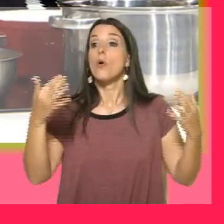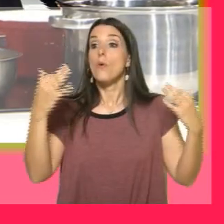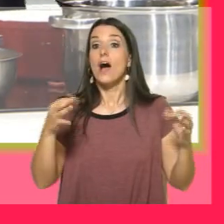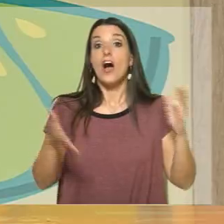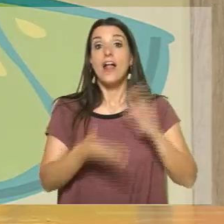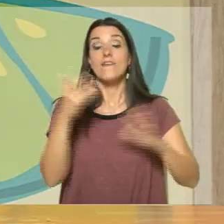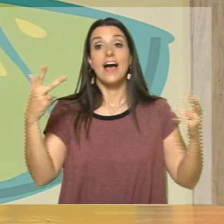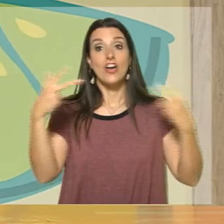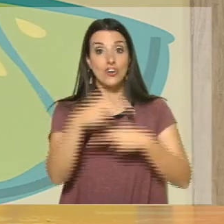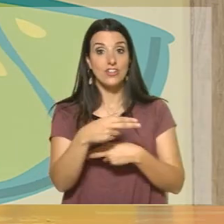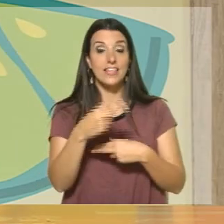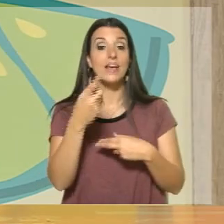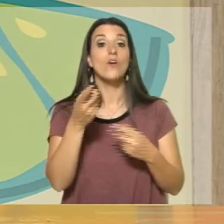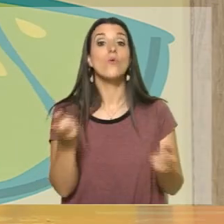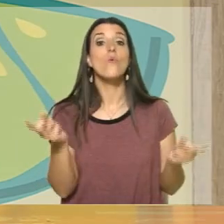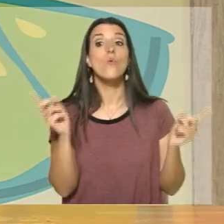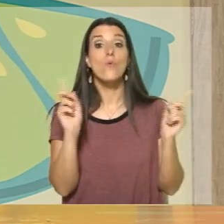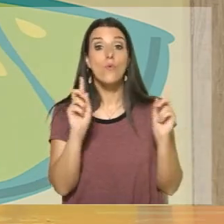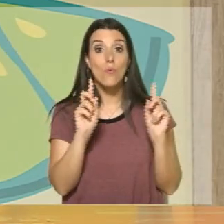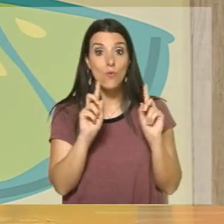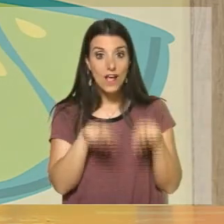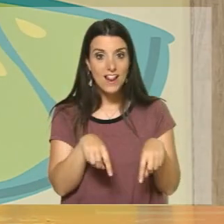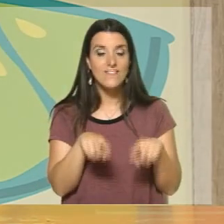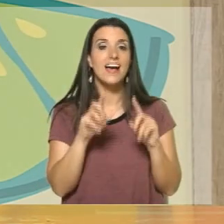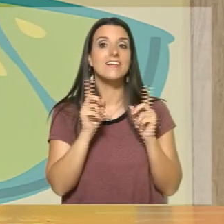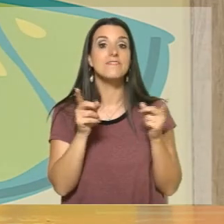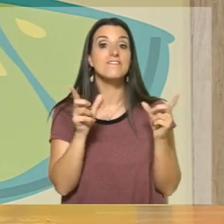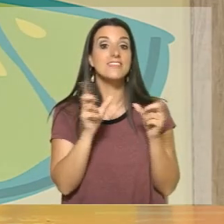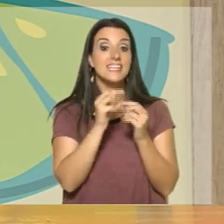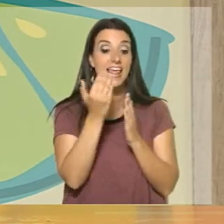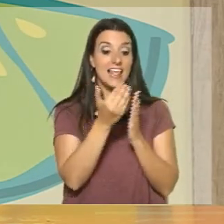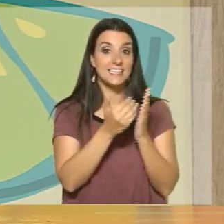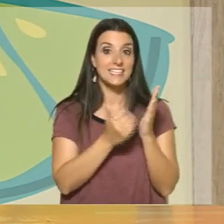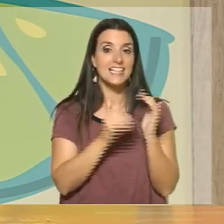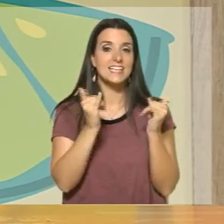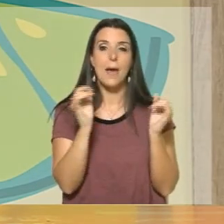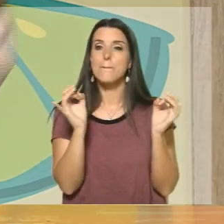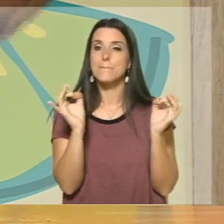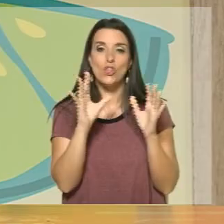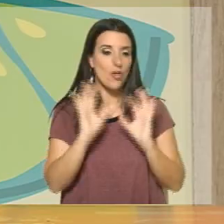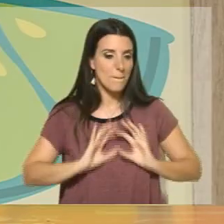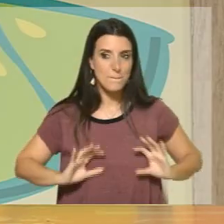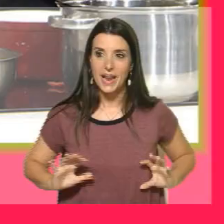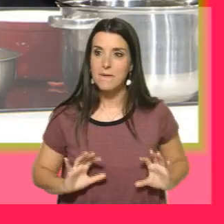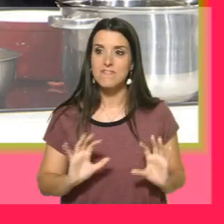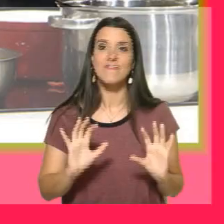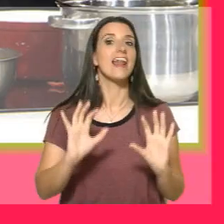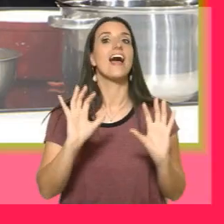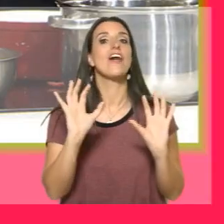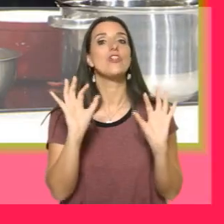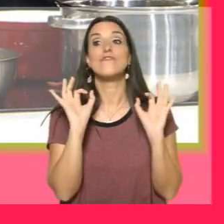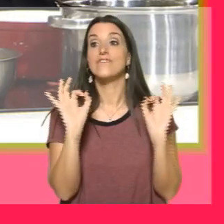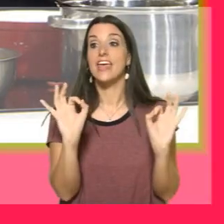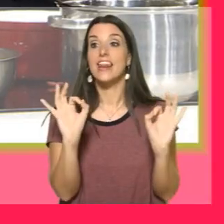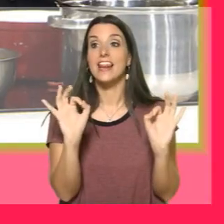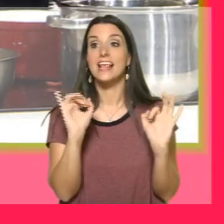nos vamos a ir a una tanda. Dale. De regreso de la misma, no solo vamos a terminar esta receta que Milo ya tiene todo preparado. La calabacita porque... en el horno. Bien. Y acá